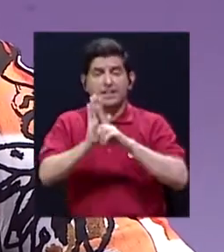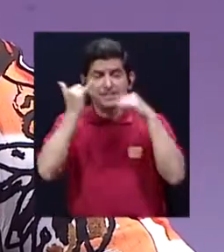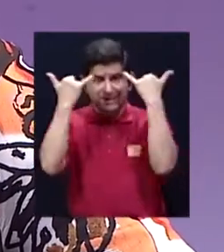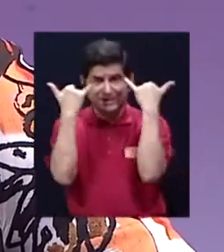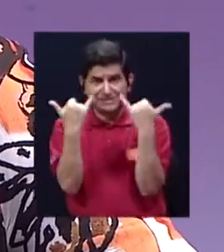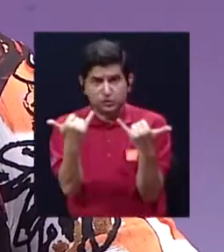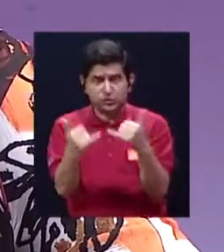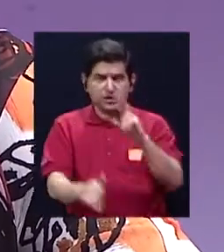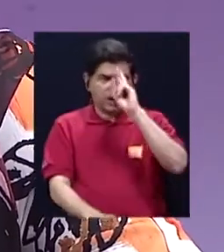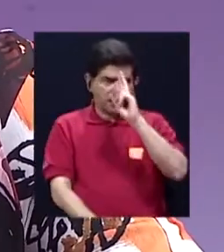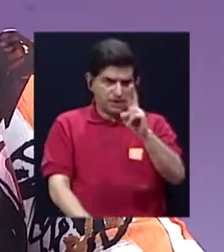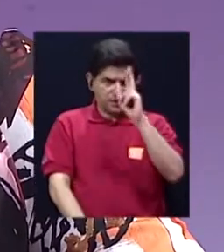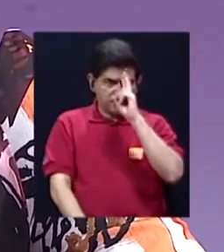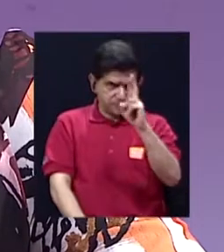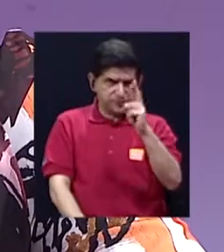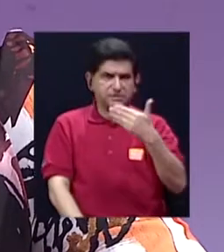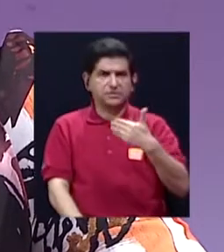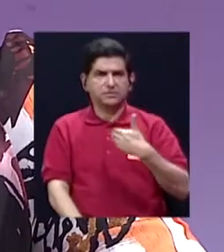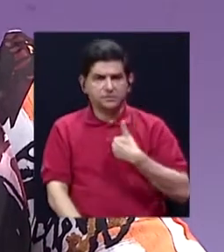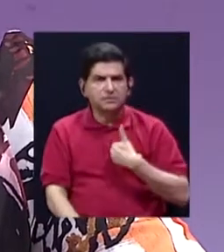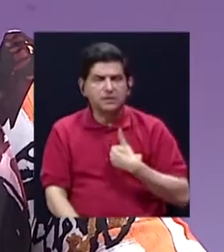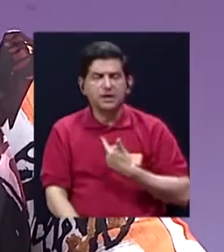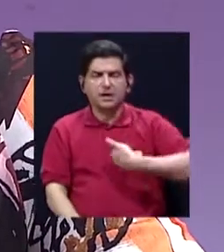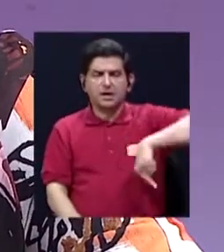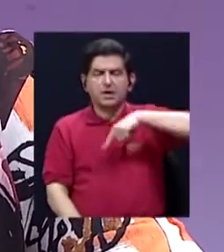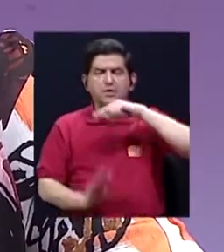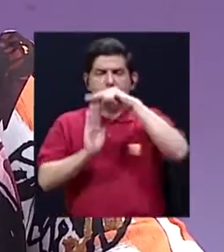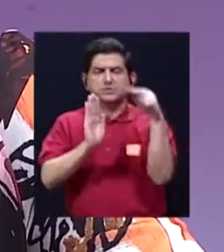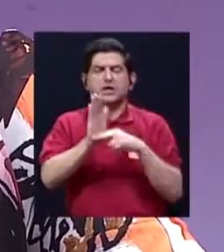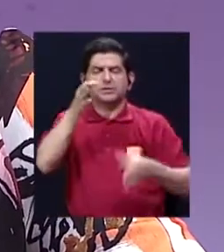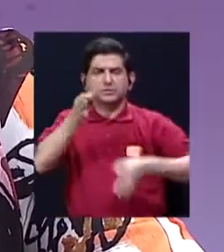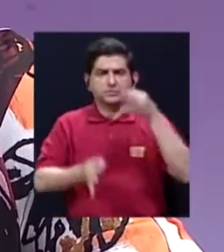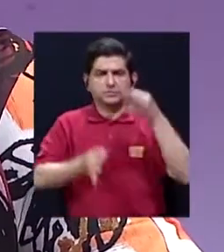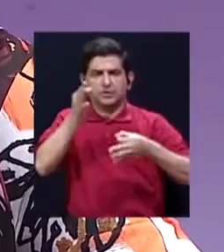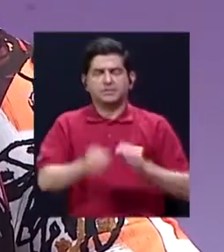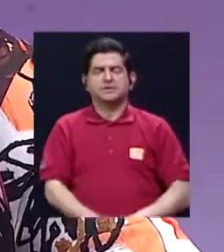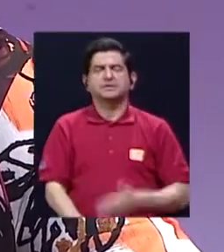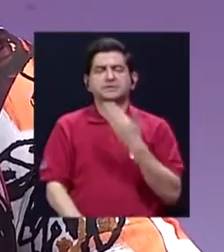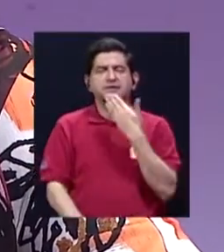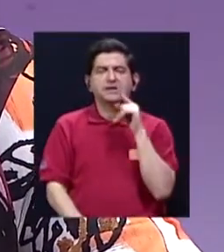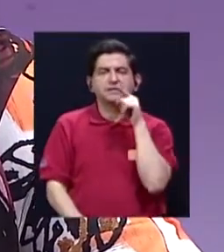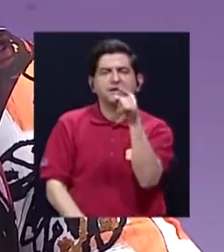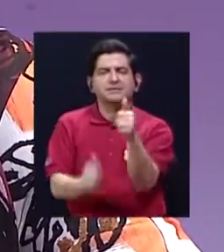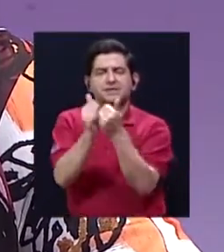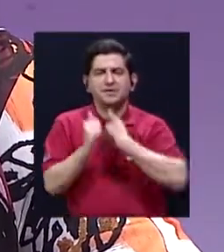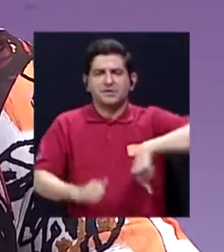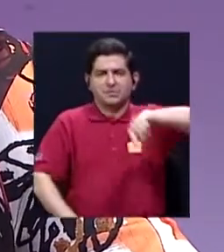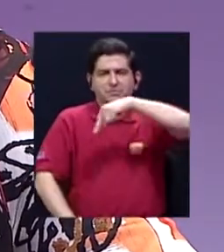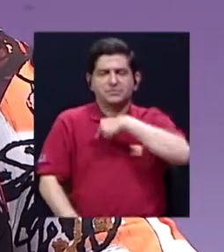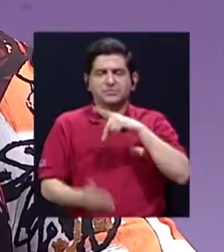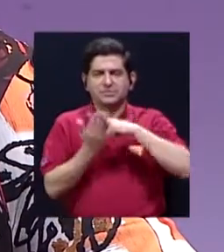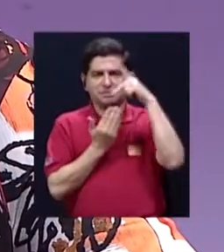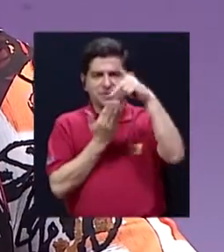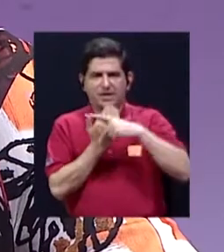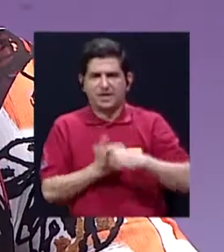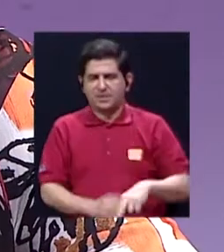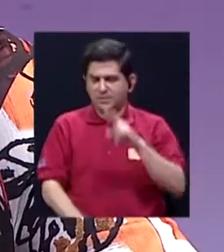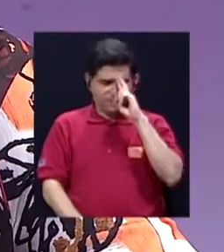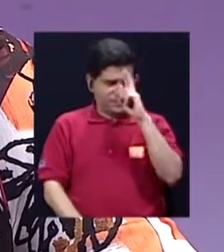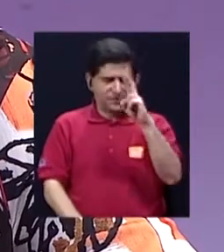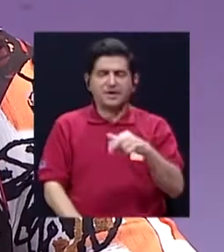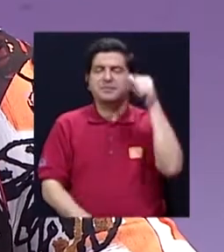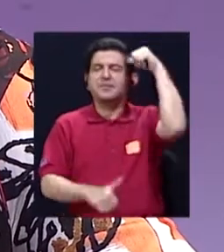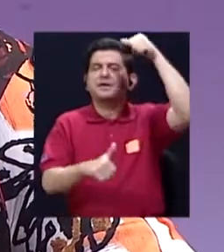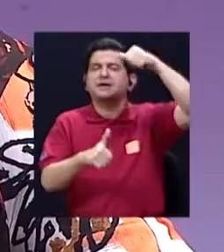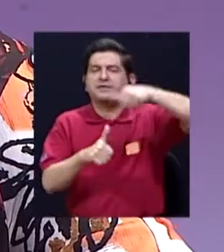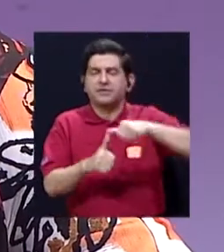están reconocidos en nuestro marco jurídico. Gracias a usted por acompañarnos en Irreverencias y